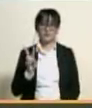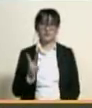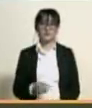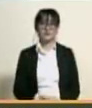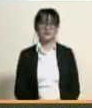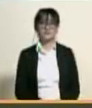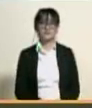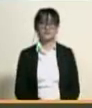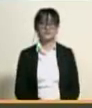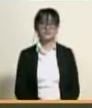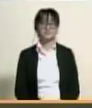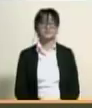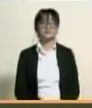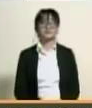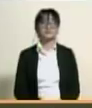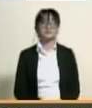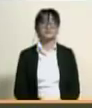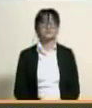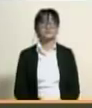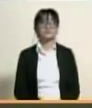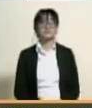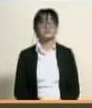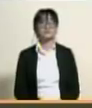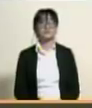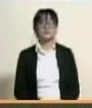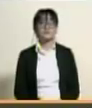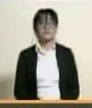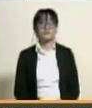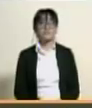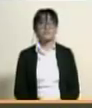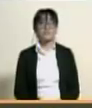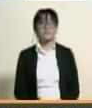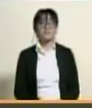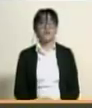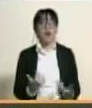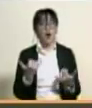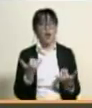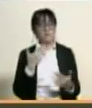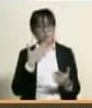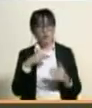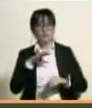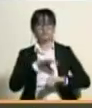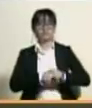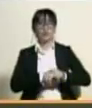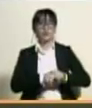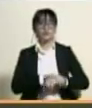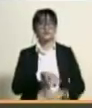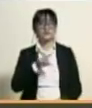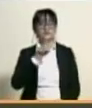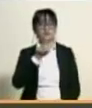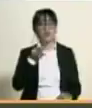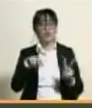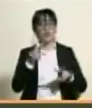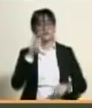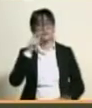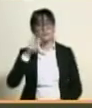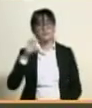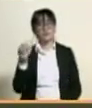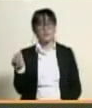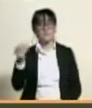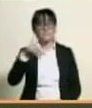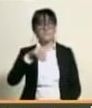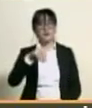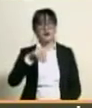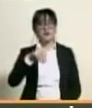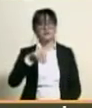venezolano. Estamos ahora mismo tras la captura de 112 personas más